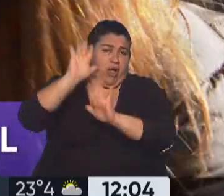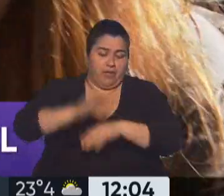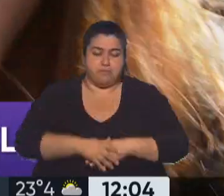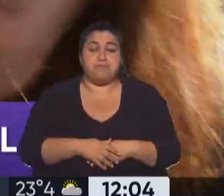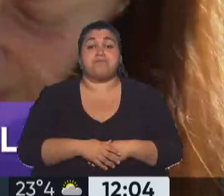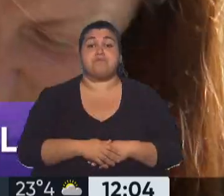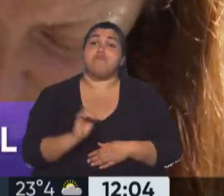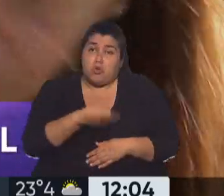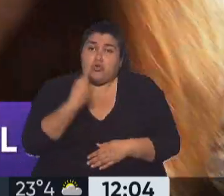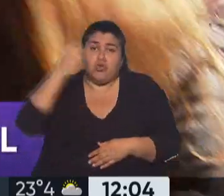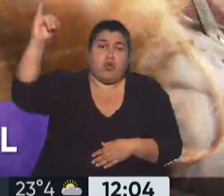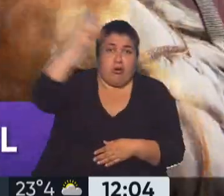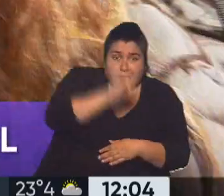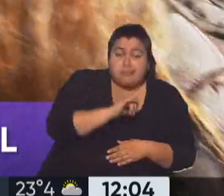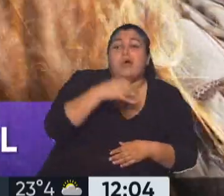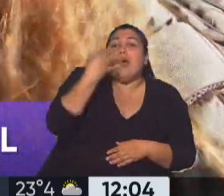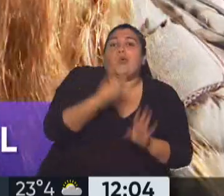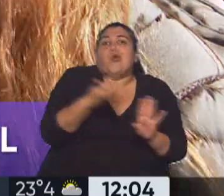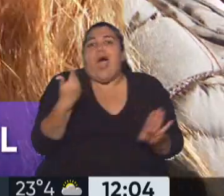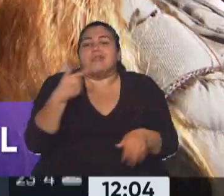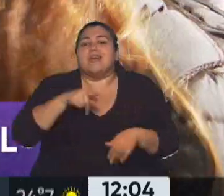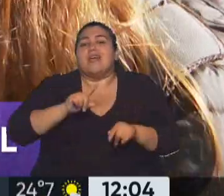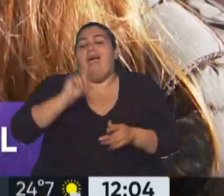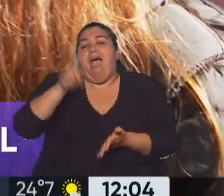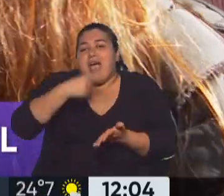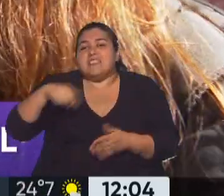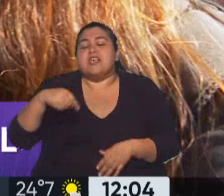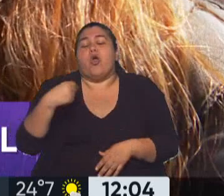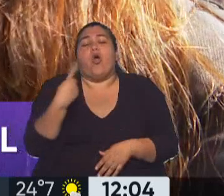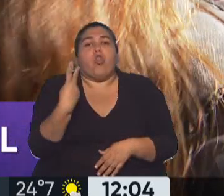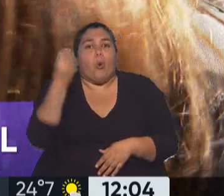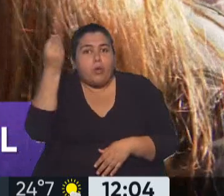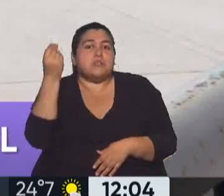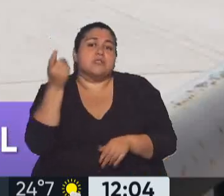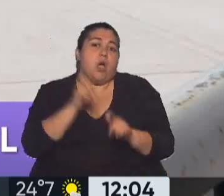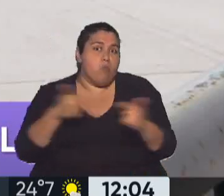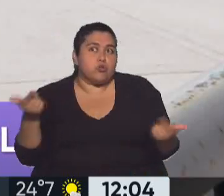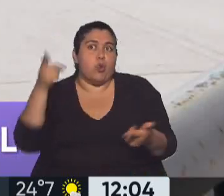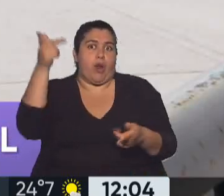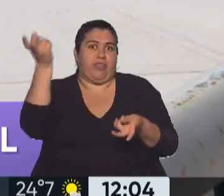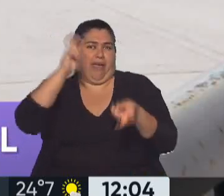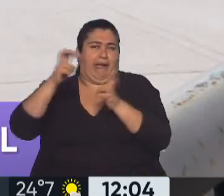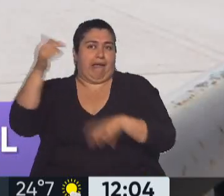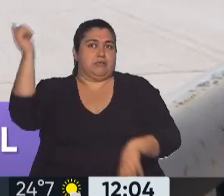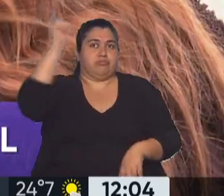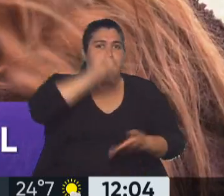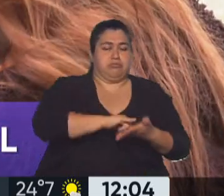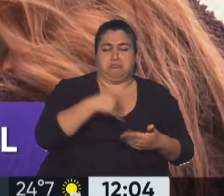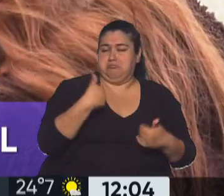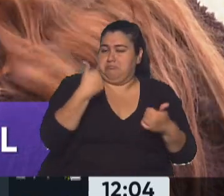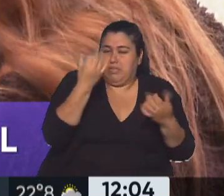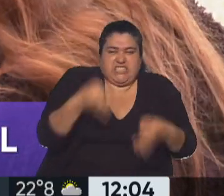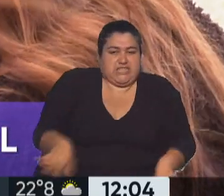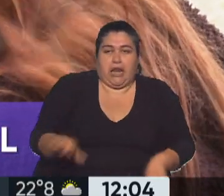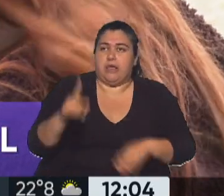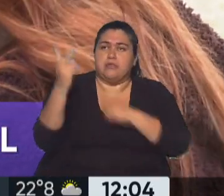de regreso que se canceló 2 veces y pudimos, por suerte, venir con este vuelo y todo muy bien. Excelente todo.